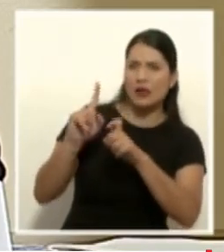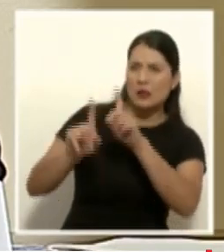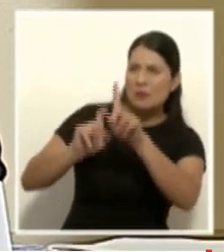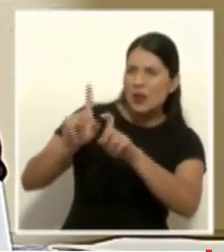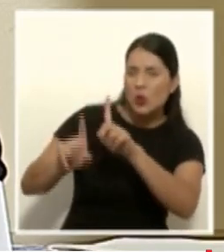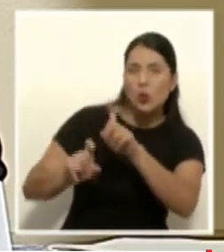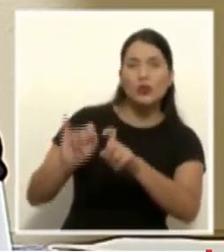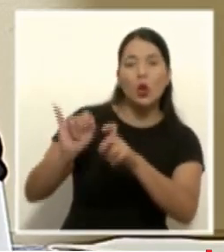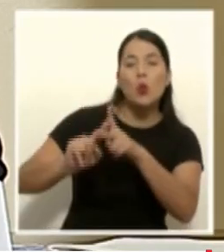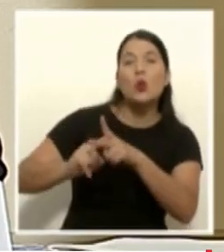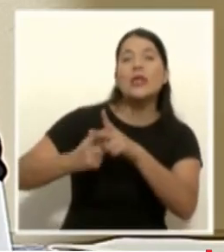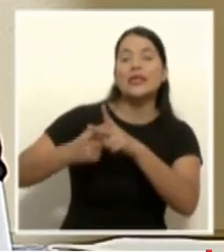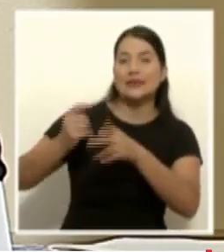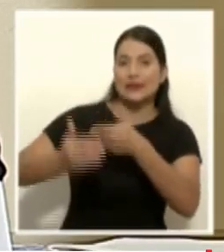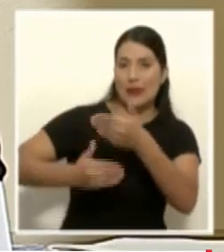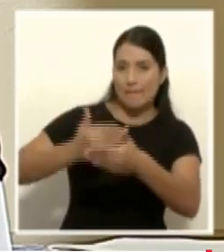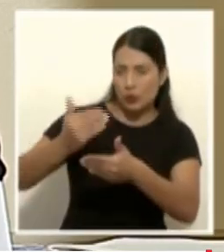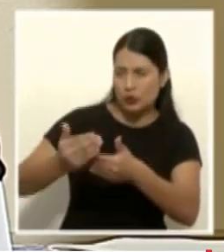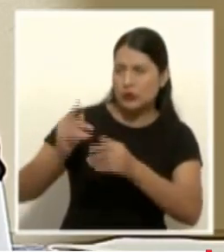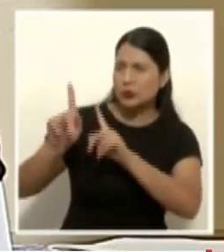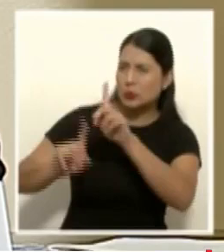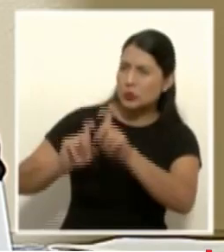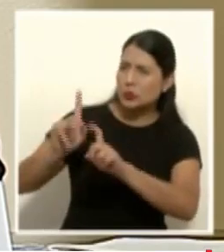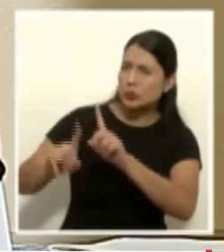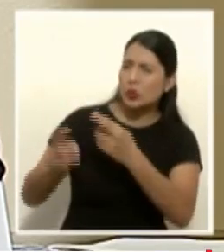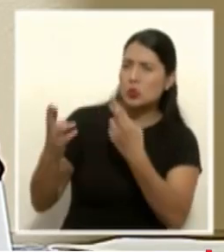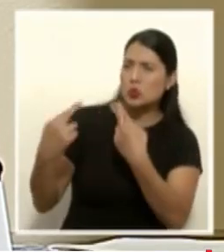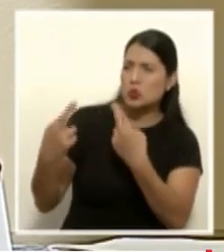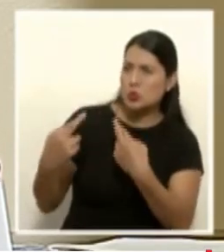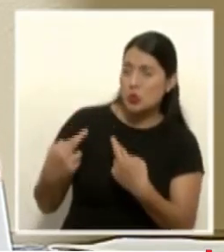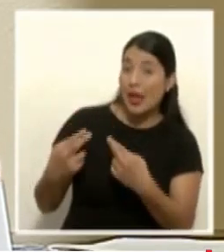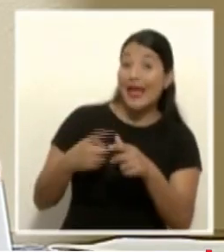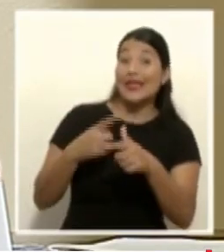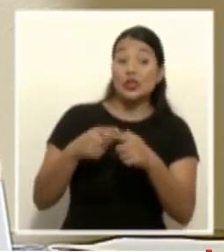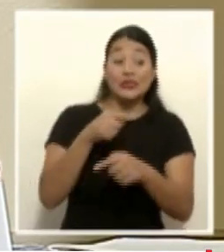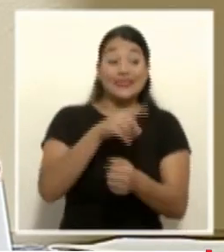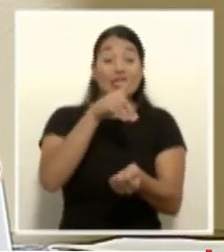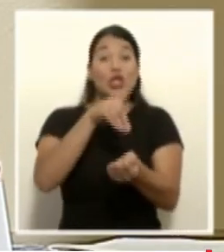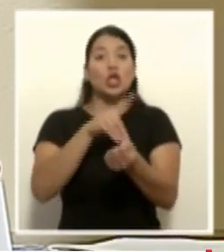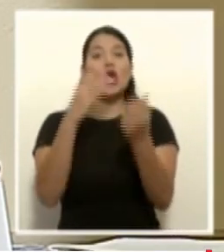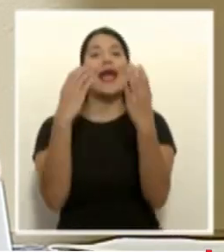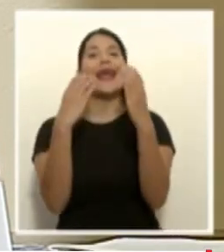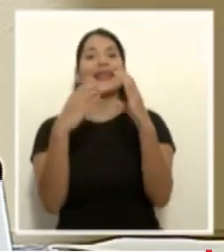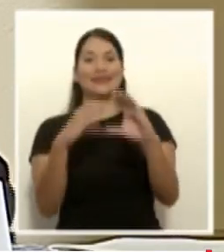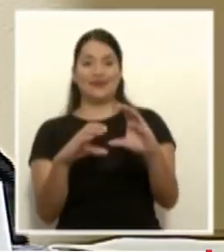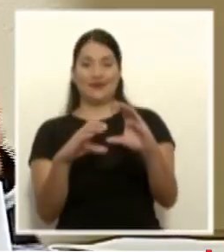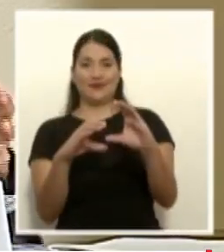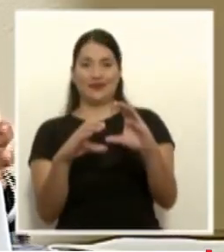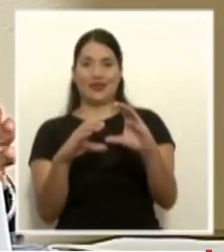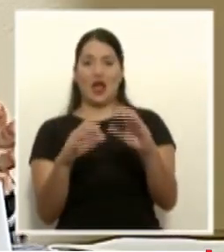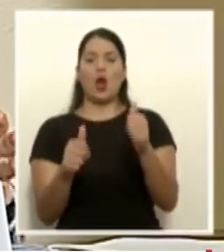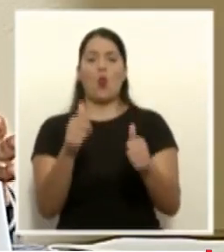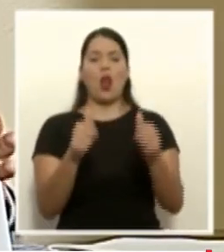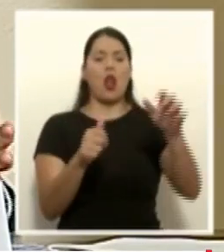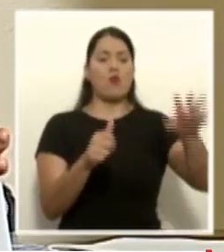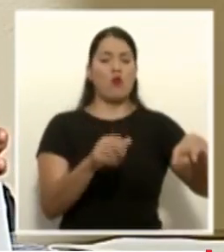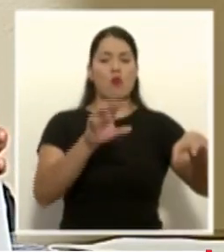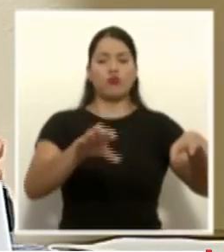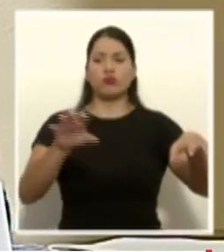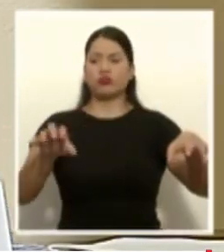preguntas, hacen una clasificación de riesgo de ese paciente y luego ese